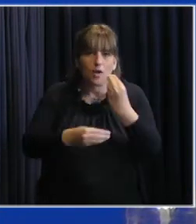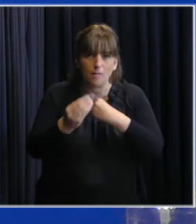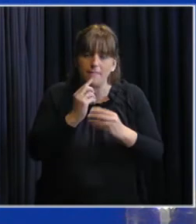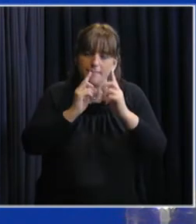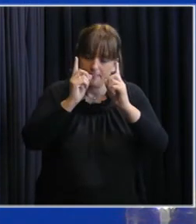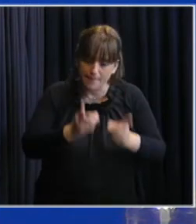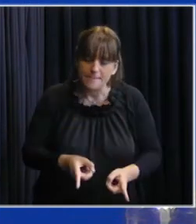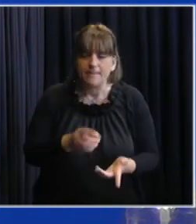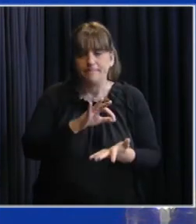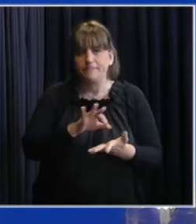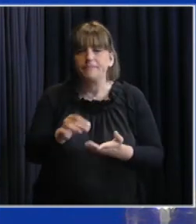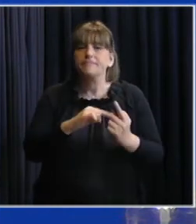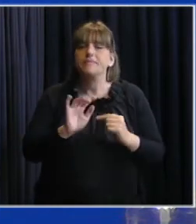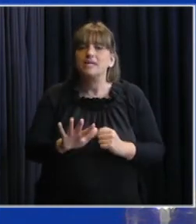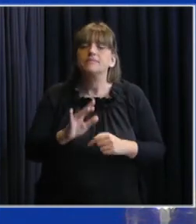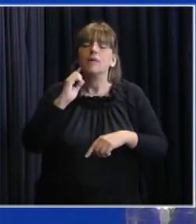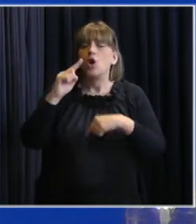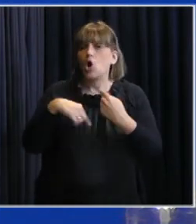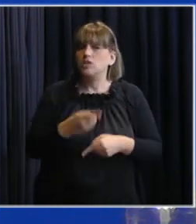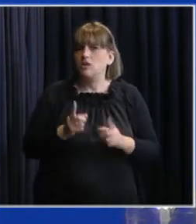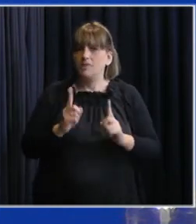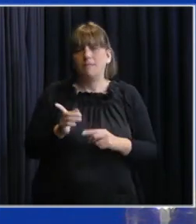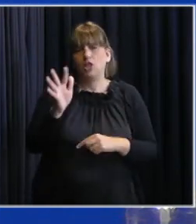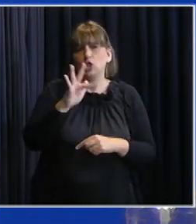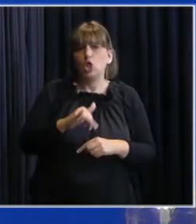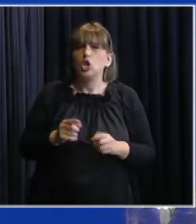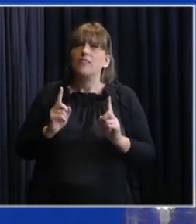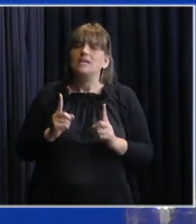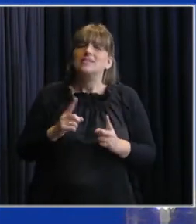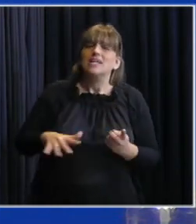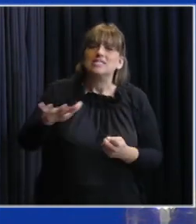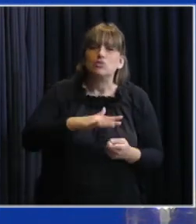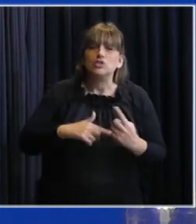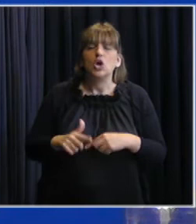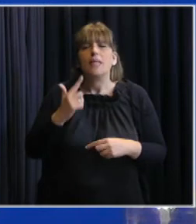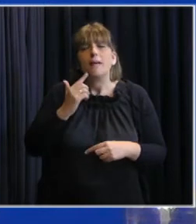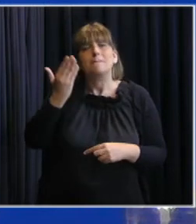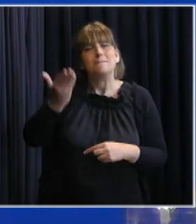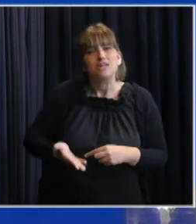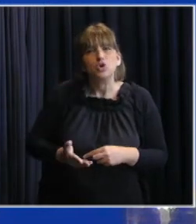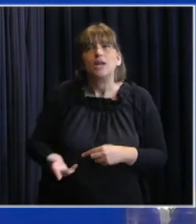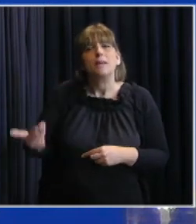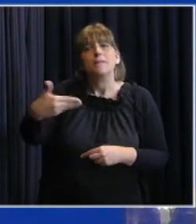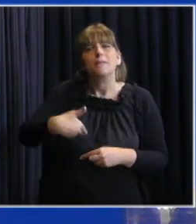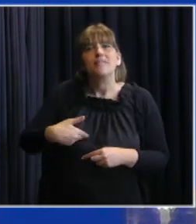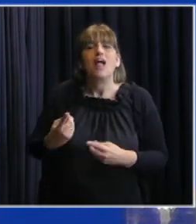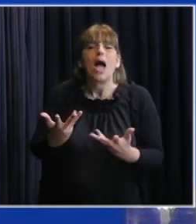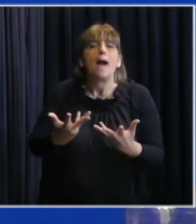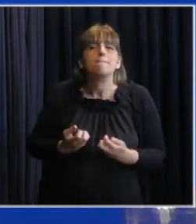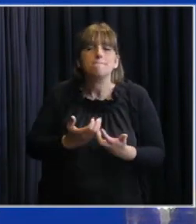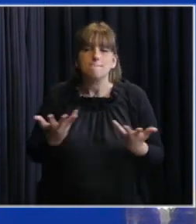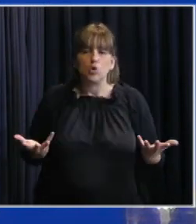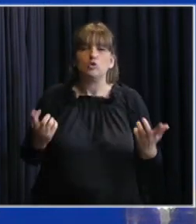y después seguimos atendiendo día a día todos los casos de aquellas personas que no estaban pidiendo algún tipo de ayuda